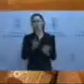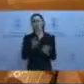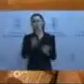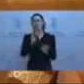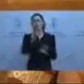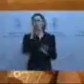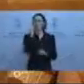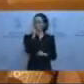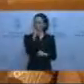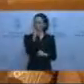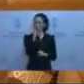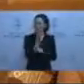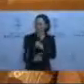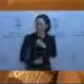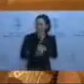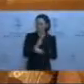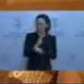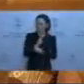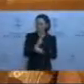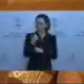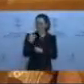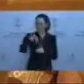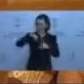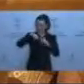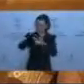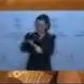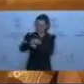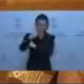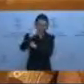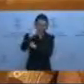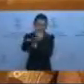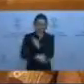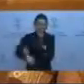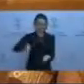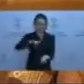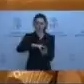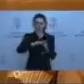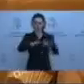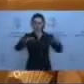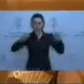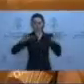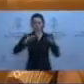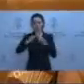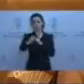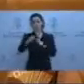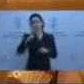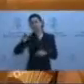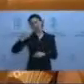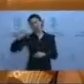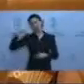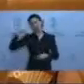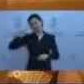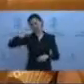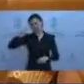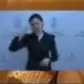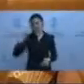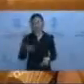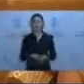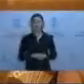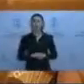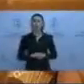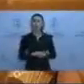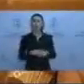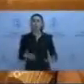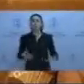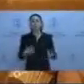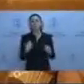legislaturas tramitándola a ver si llega algún día a la Cámara, algún buen gobierno de la transparencia, llevan unos añitos. Mire, usted tiene